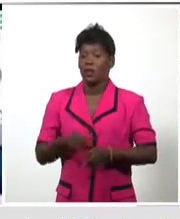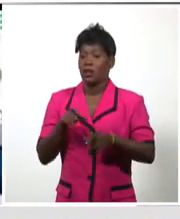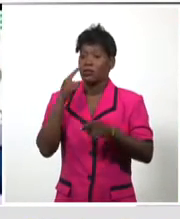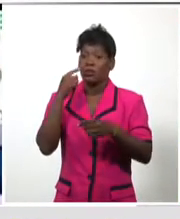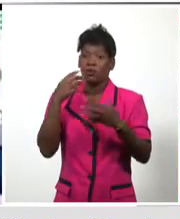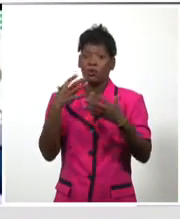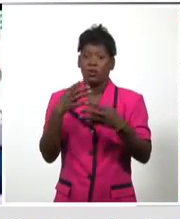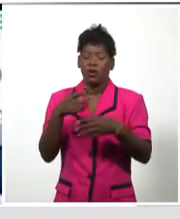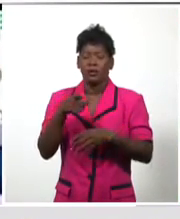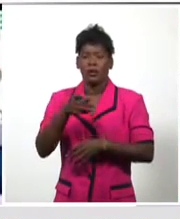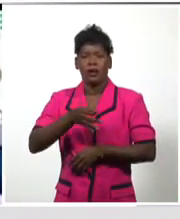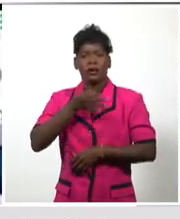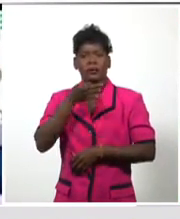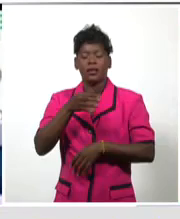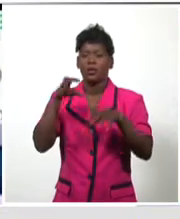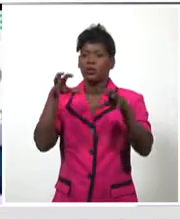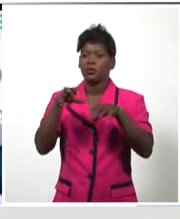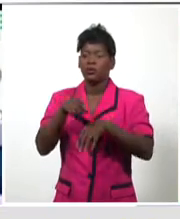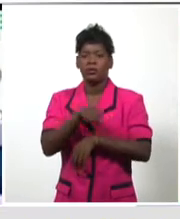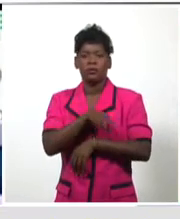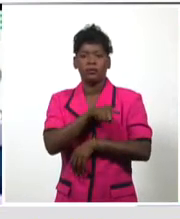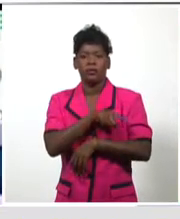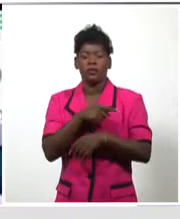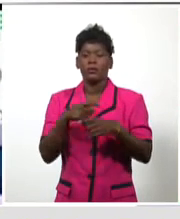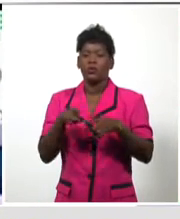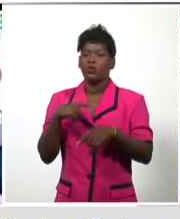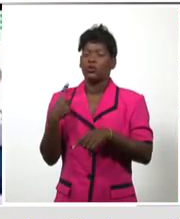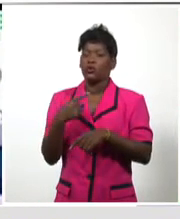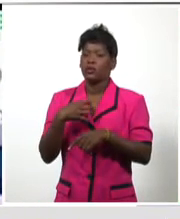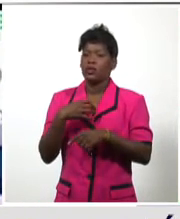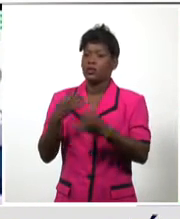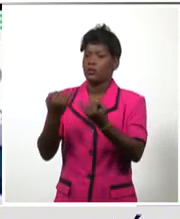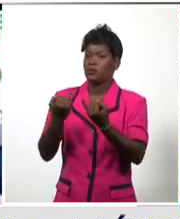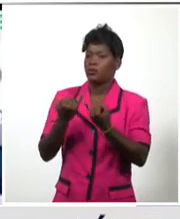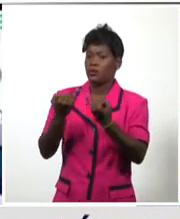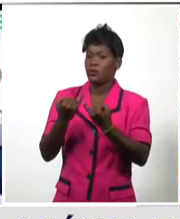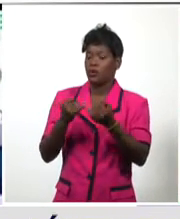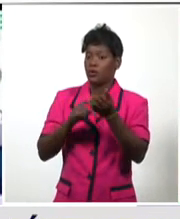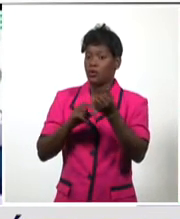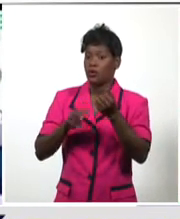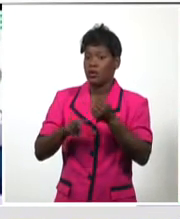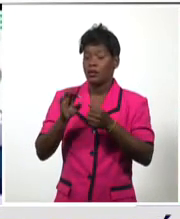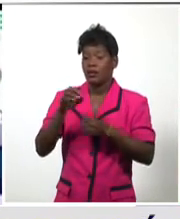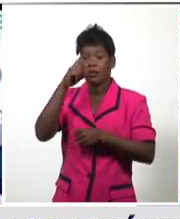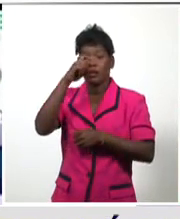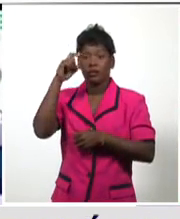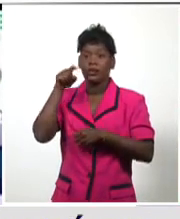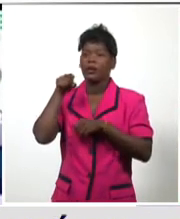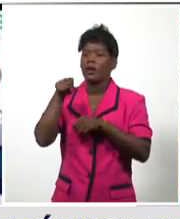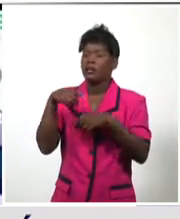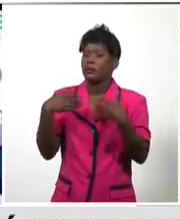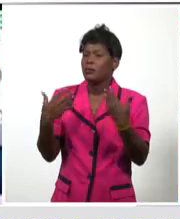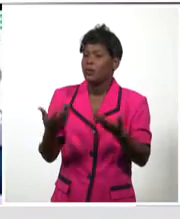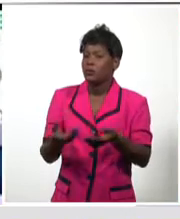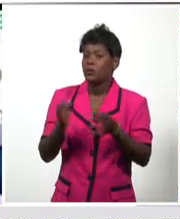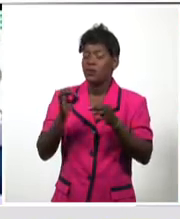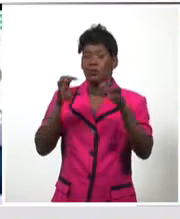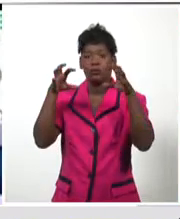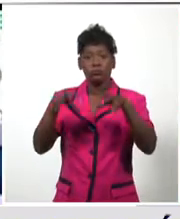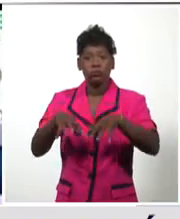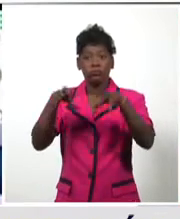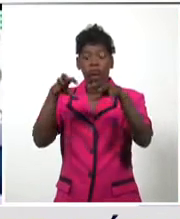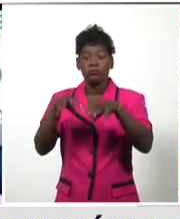los últimos días. Nosotros tenemos un reporte que nos ha llegado desde la provincia de Santi Espíritus. Allí la lluvia anuncia la llegada de